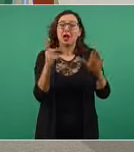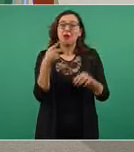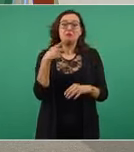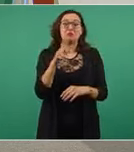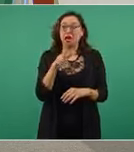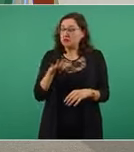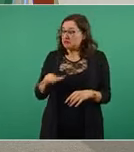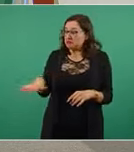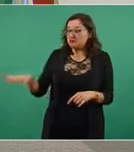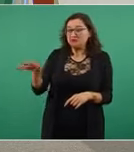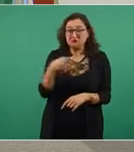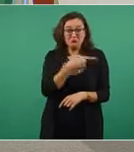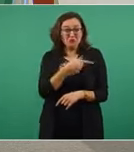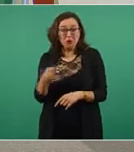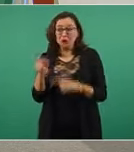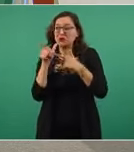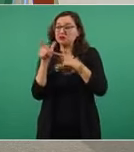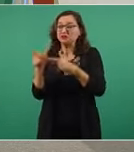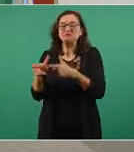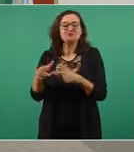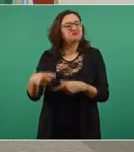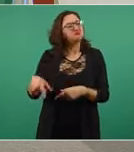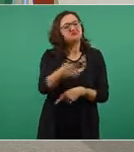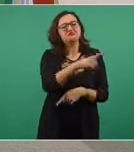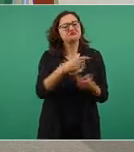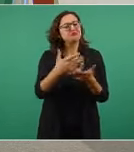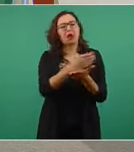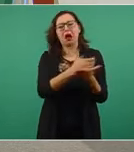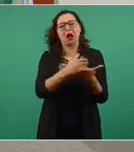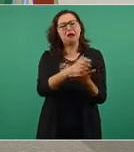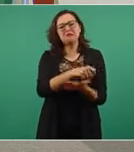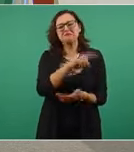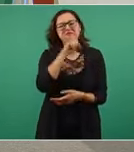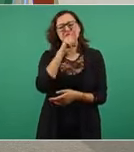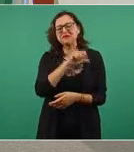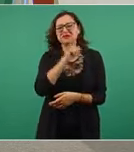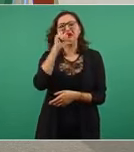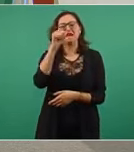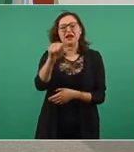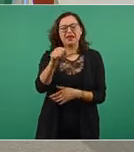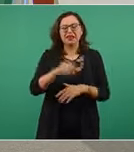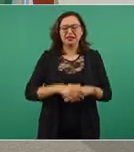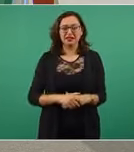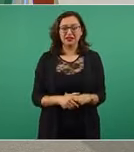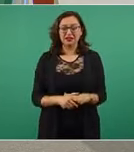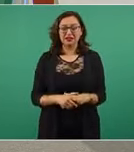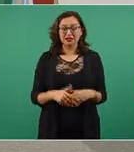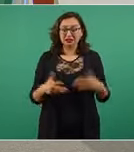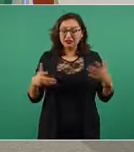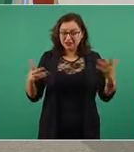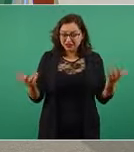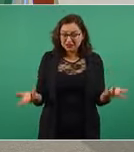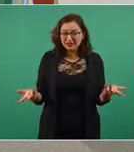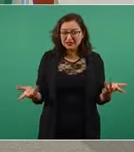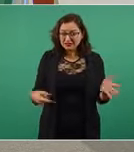general. Esta es una clase. Esto es,